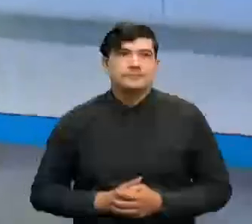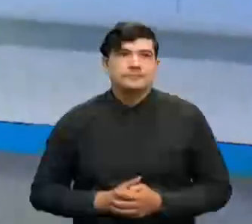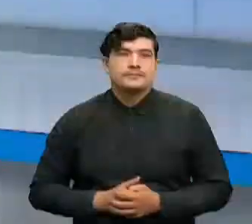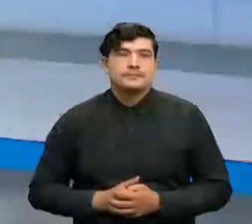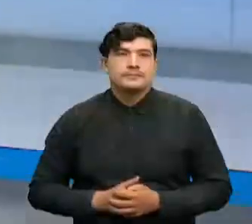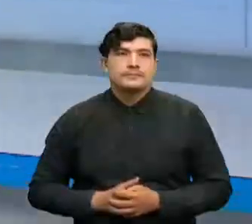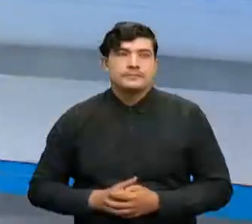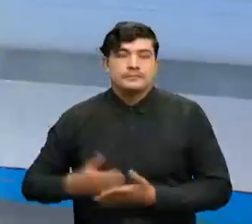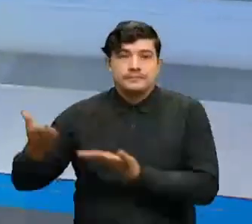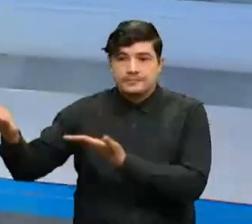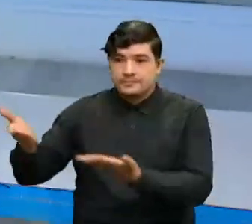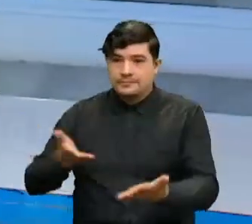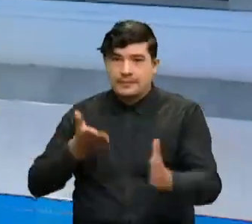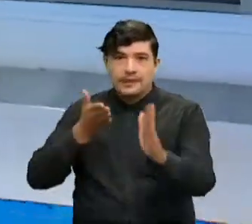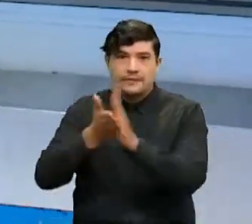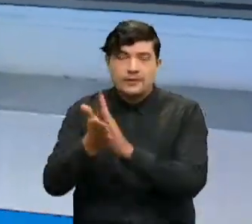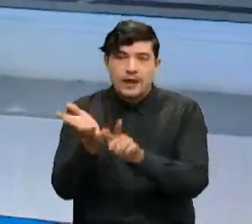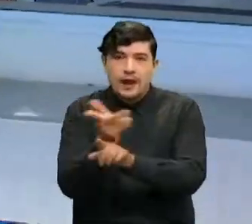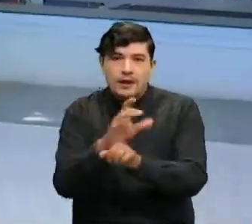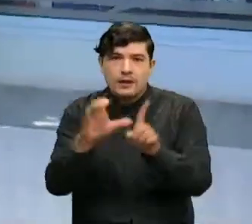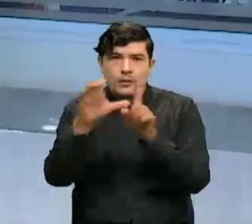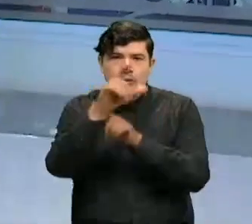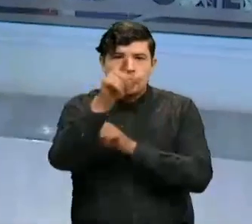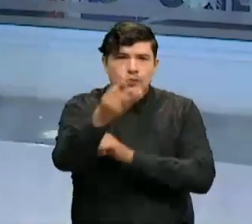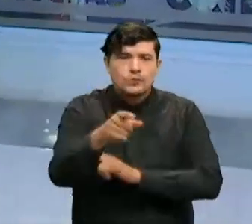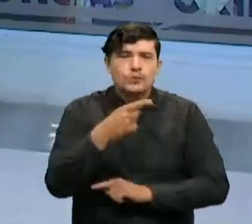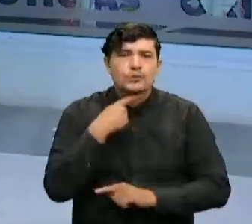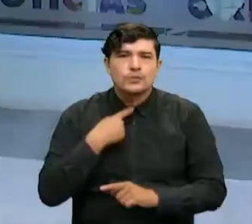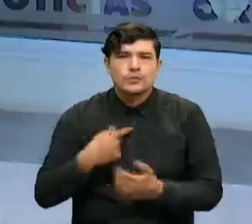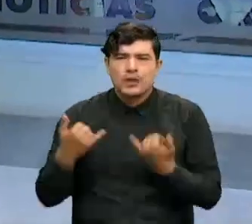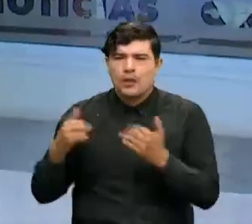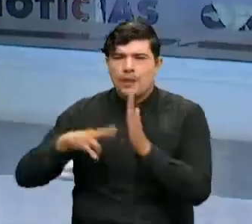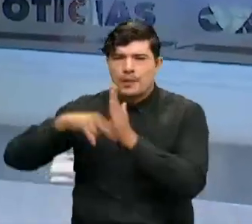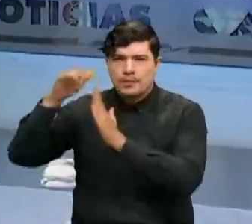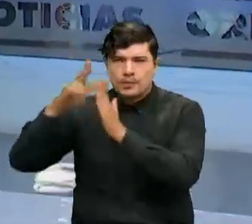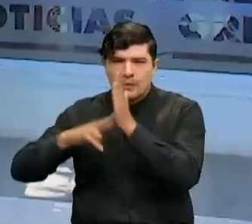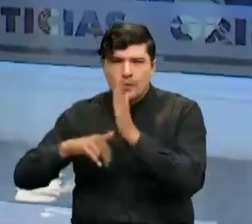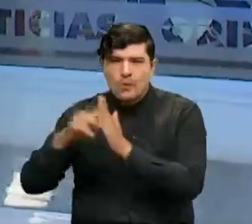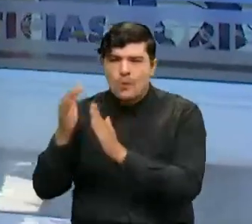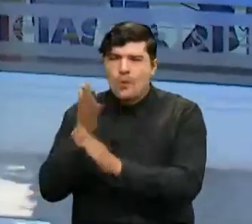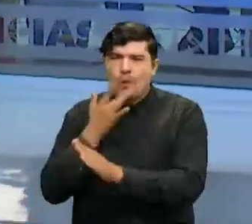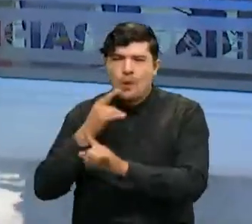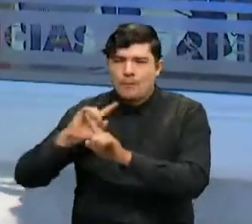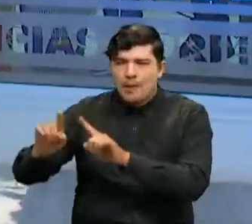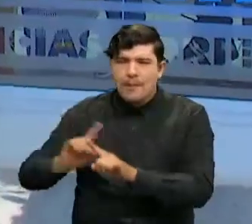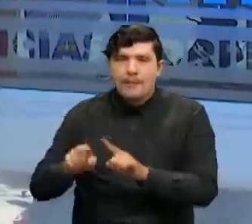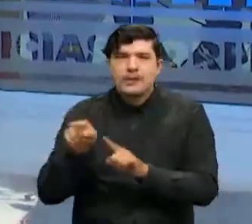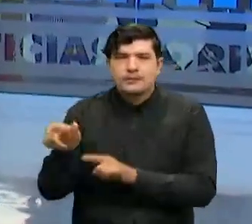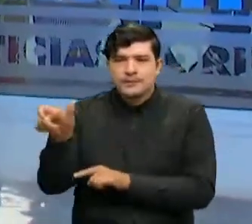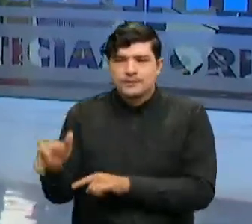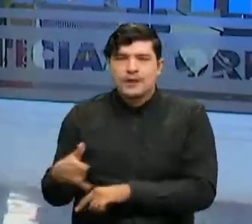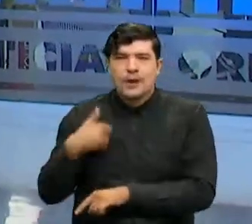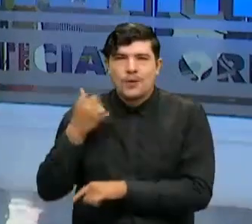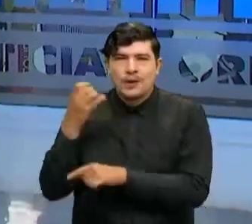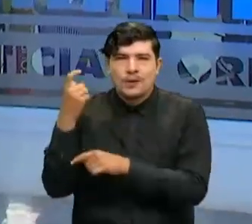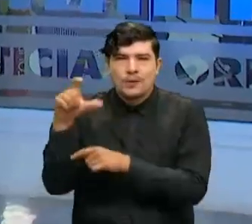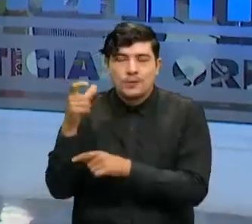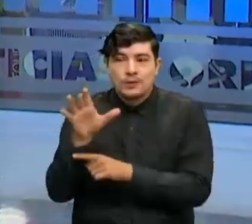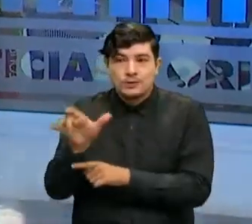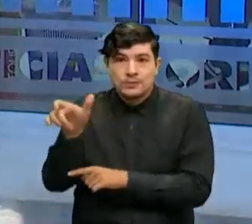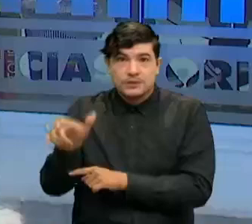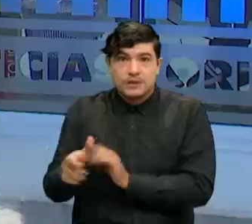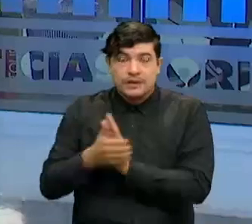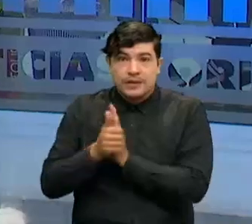Bienvenidos a las noticias del entretenimiento. Las pinturas, los lienzos y los colores hacen parte de esta joven cucuteña que gracias a su